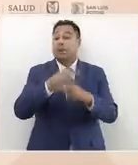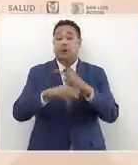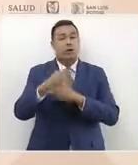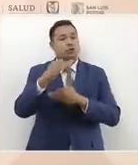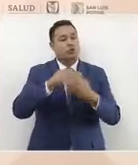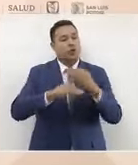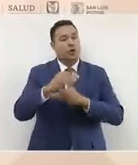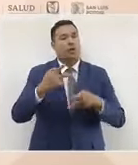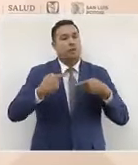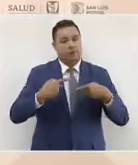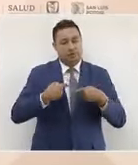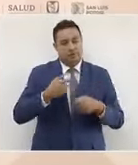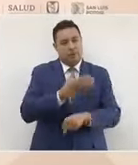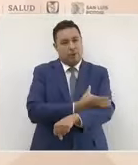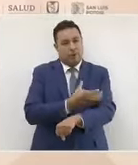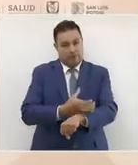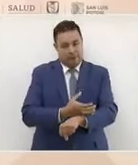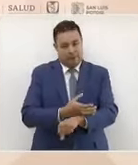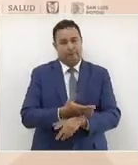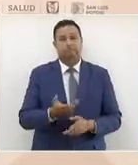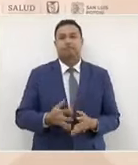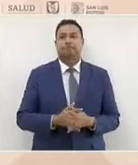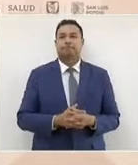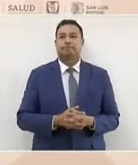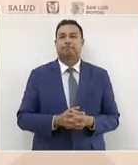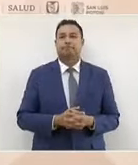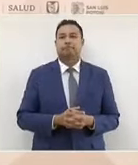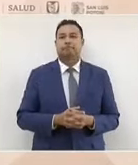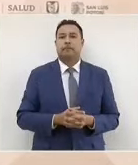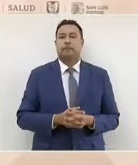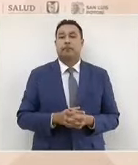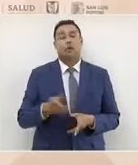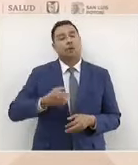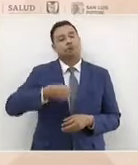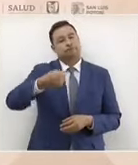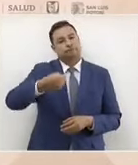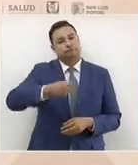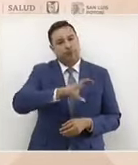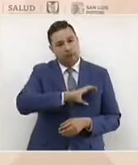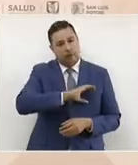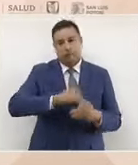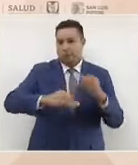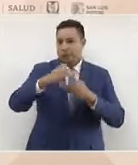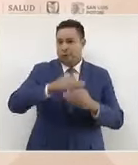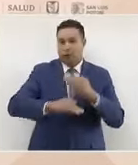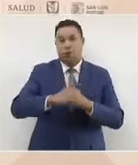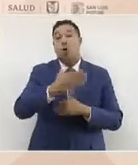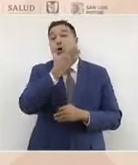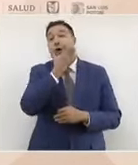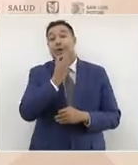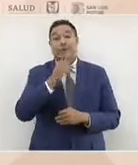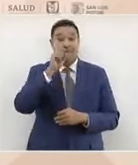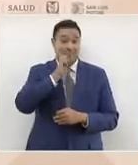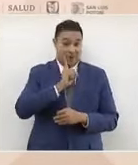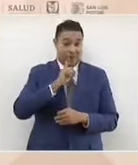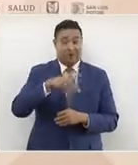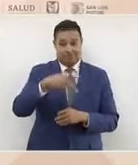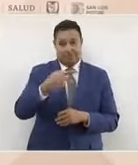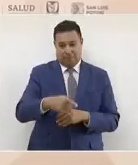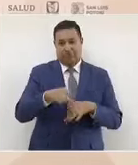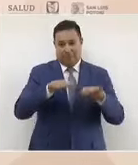personalidades que nos acompañan en el Presidium. Saludo con aprecio a todas las compañeras y compañeros de este